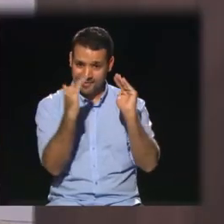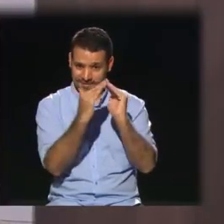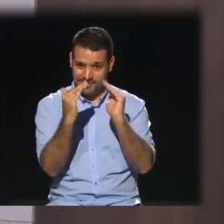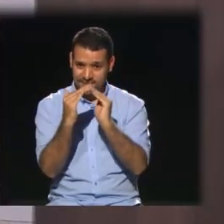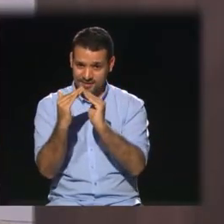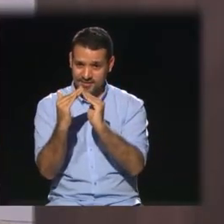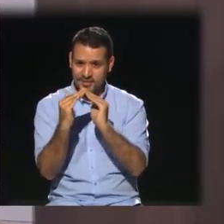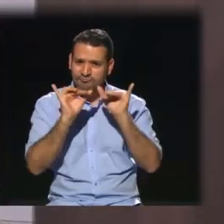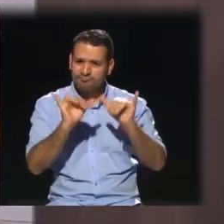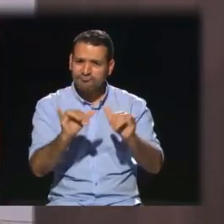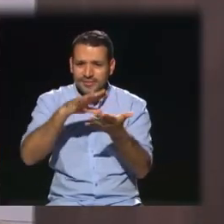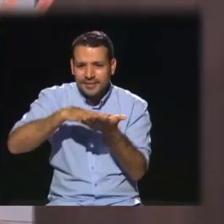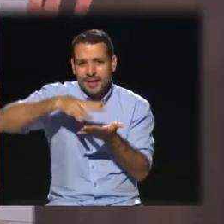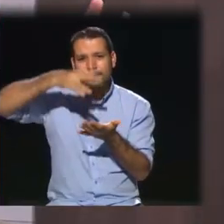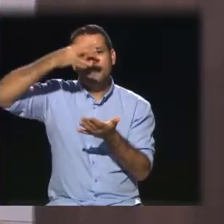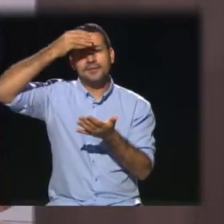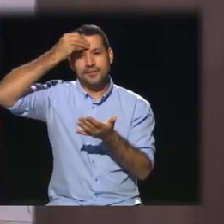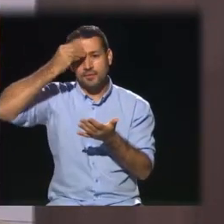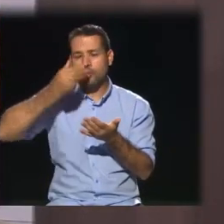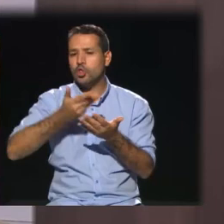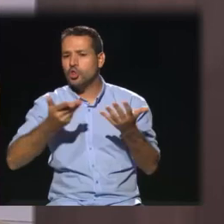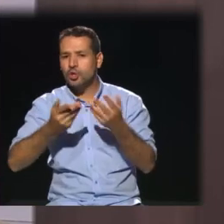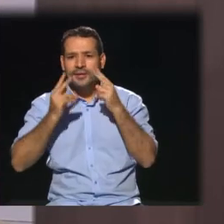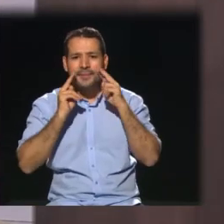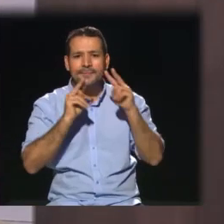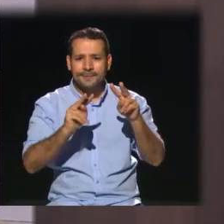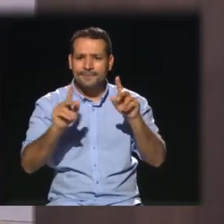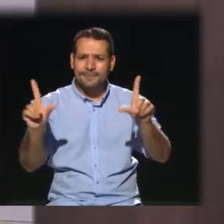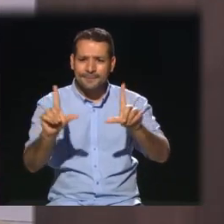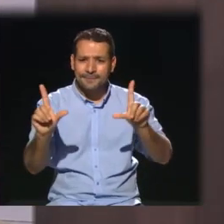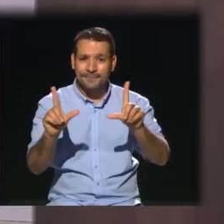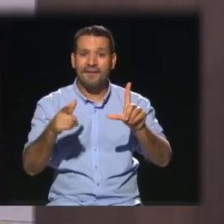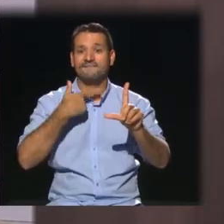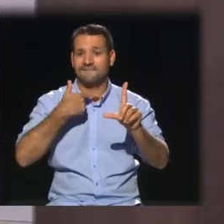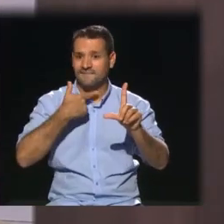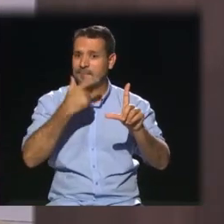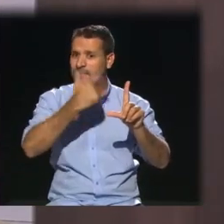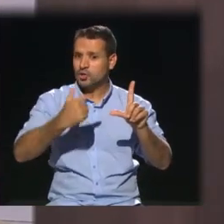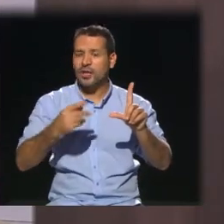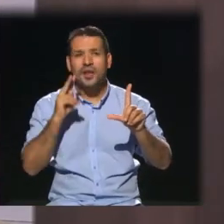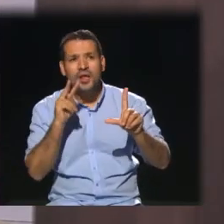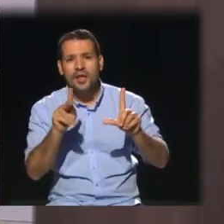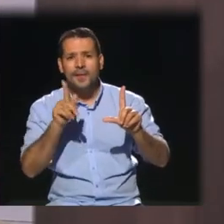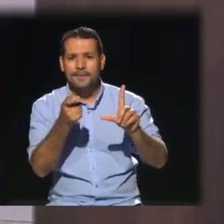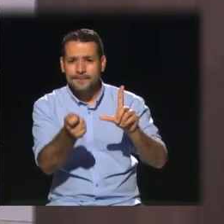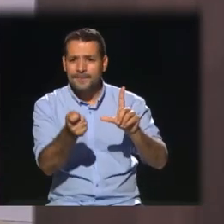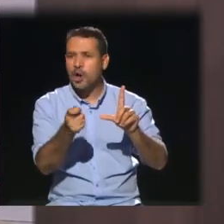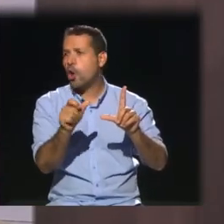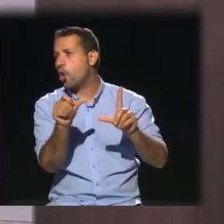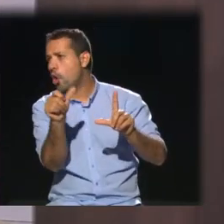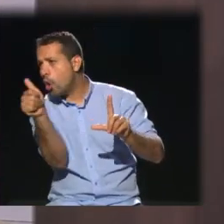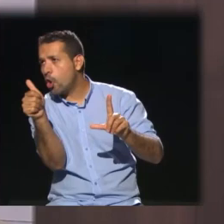de la Secretaría de Educación de Medellín, pero sabemos que la ven en todo el departamento. Ese programa, digamos, ha gustado mucho. Cualquier profesor de